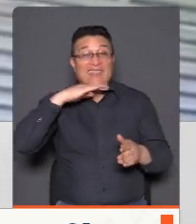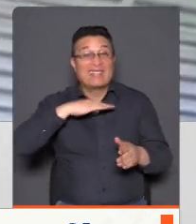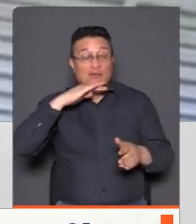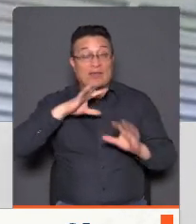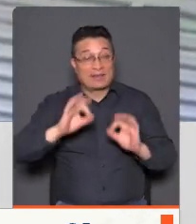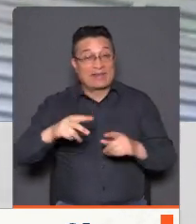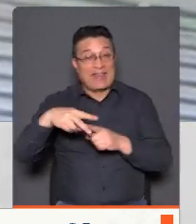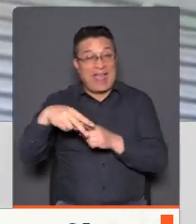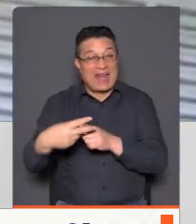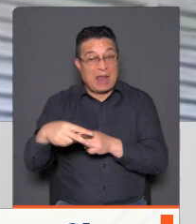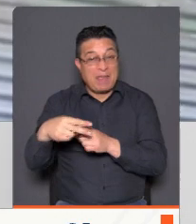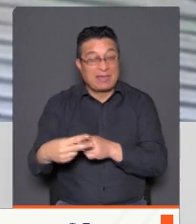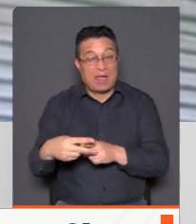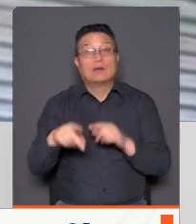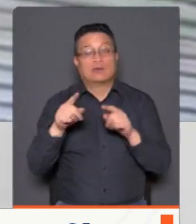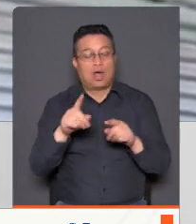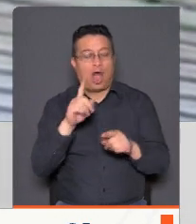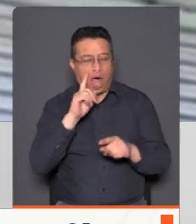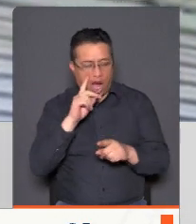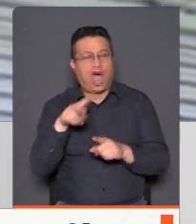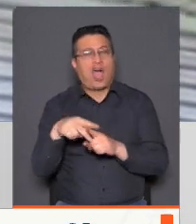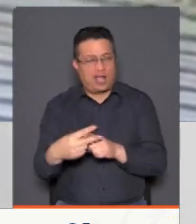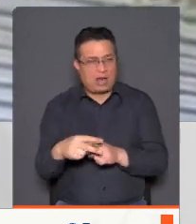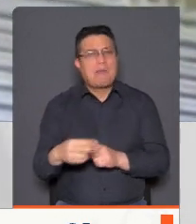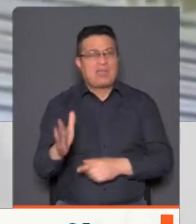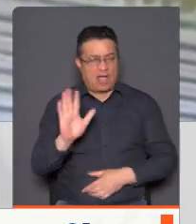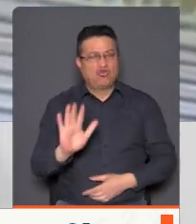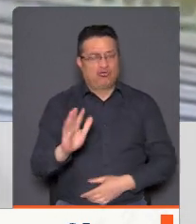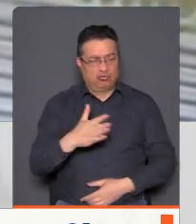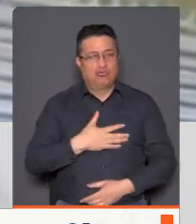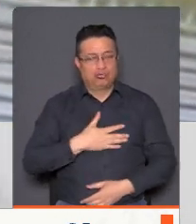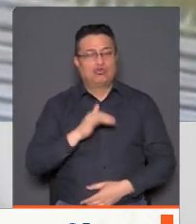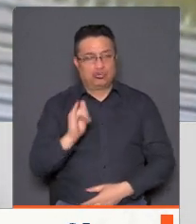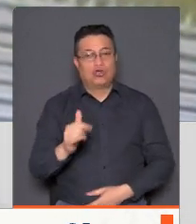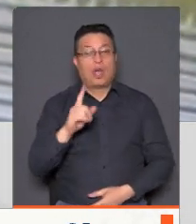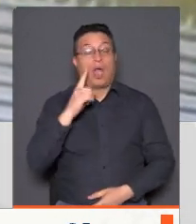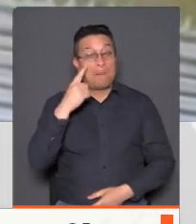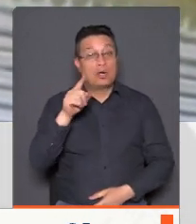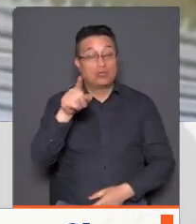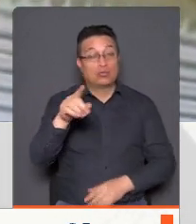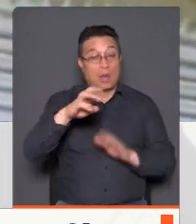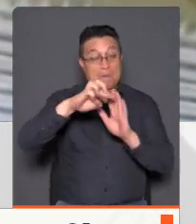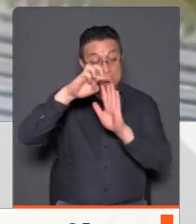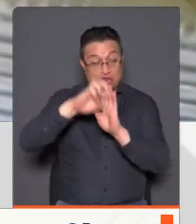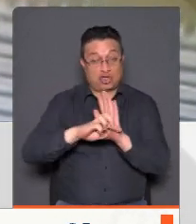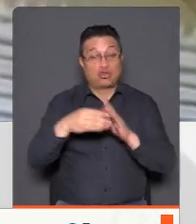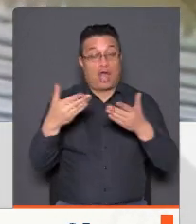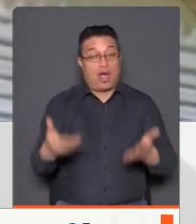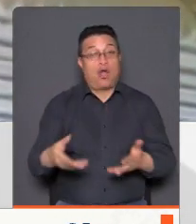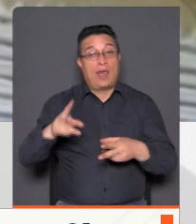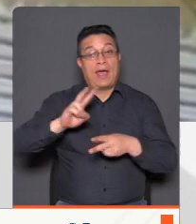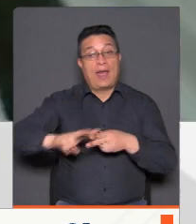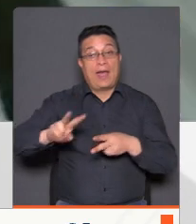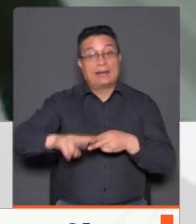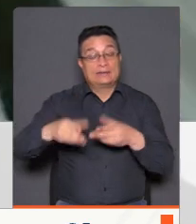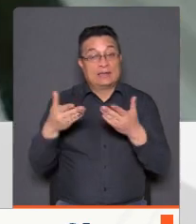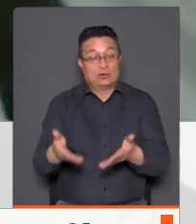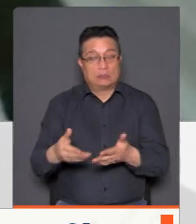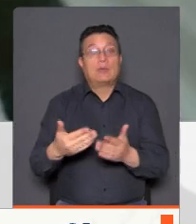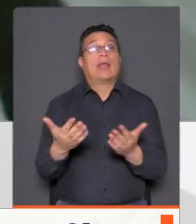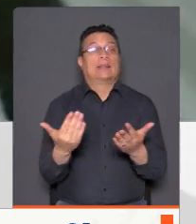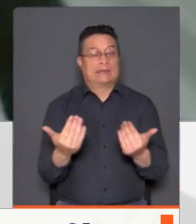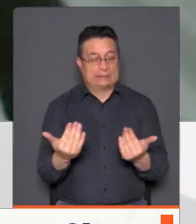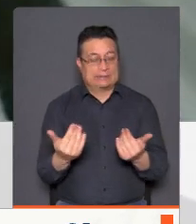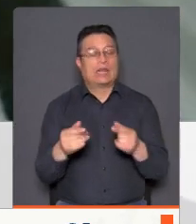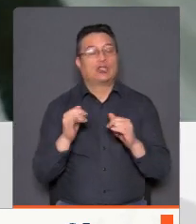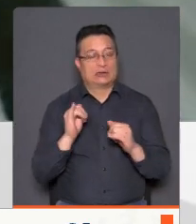creo que hay herramientas, pero yo, si usted me lleva un poco al proyecto que se está realizando, yo creo que